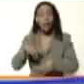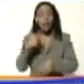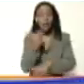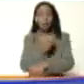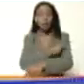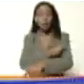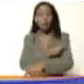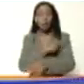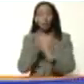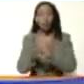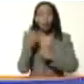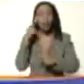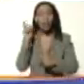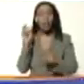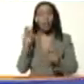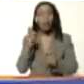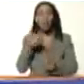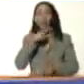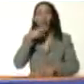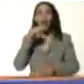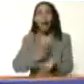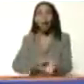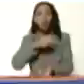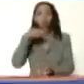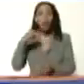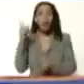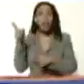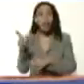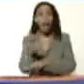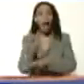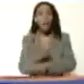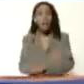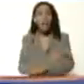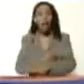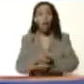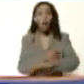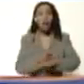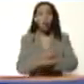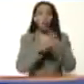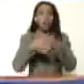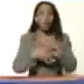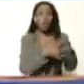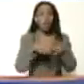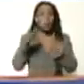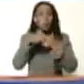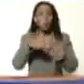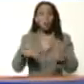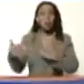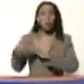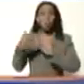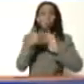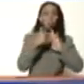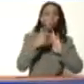porque el antiguo gobierno de Donald Trump en Estados Unidos nos persiguió para que no hubiera insulina en Venezuela